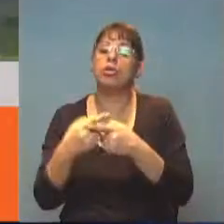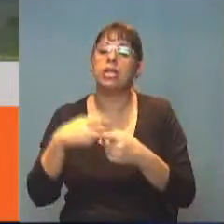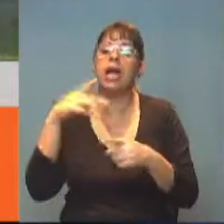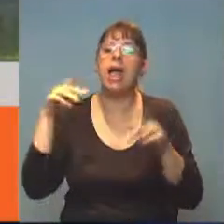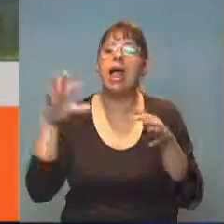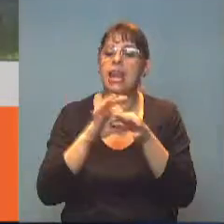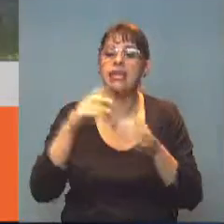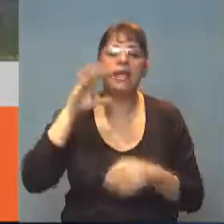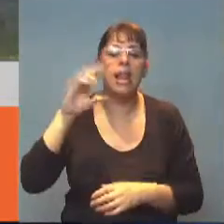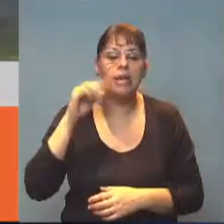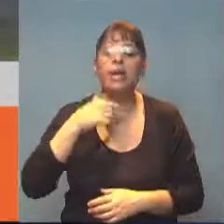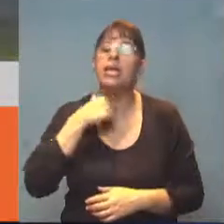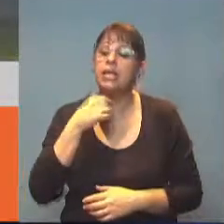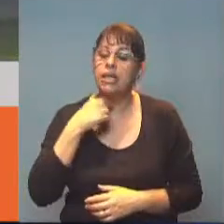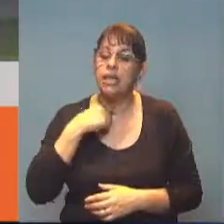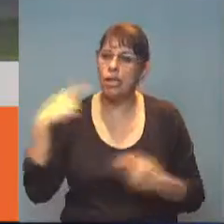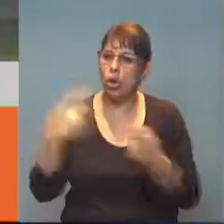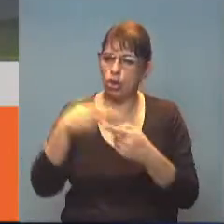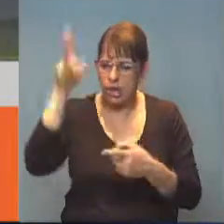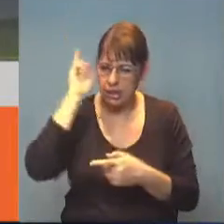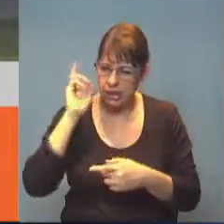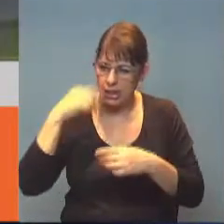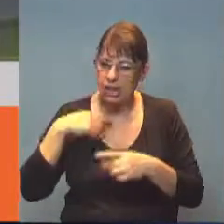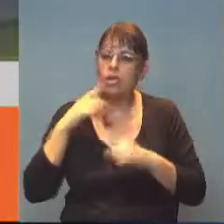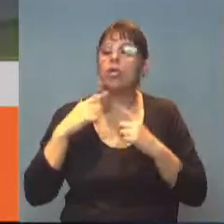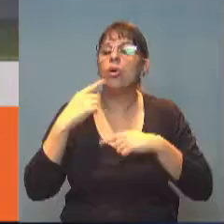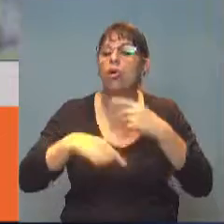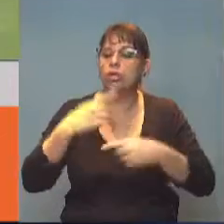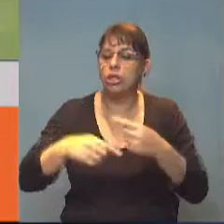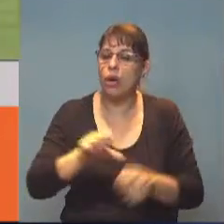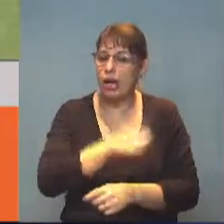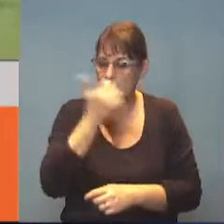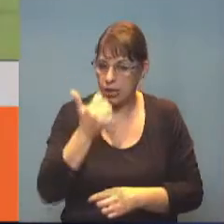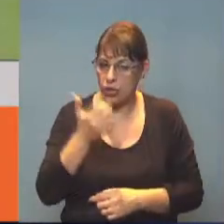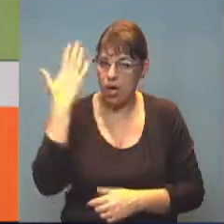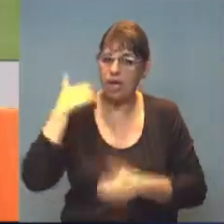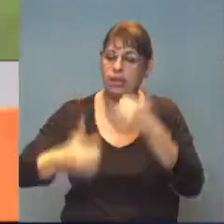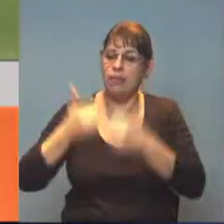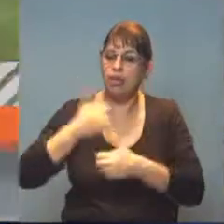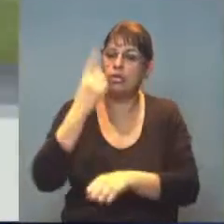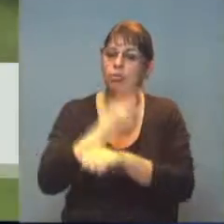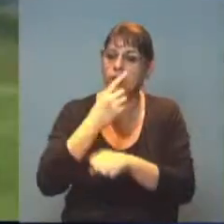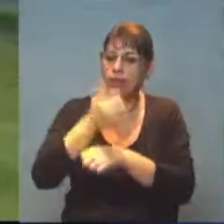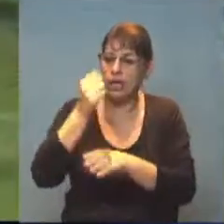ante los chilenos estirar el buen momento con el cual cerró el campeonato de Primera División.